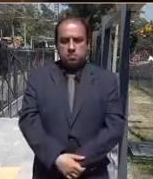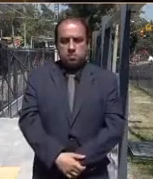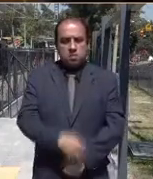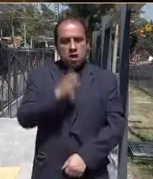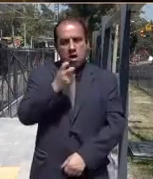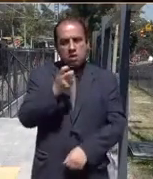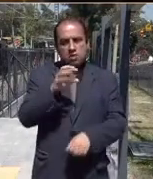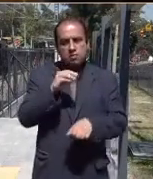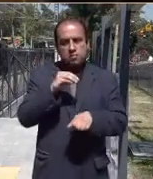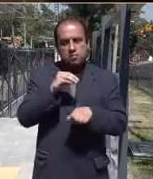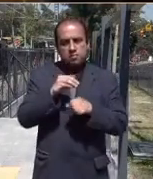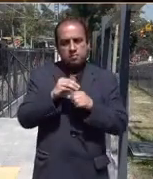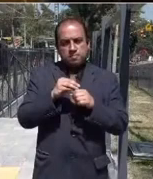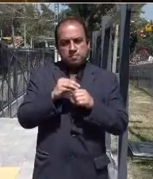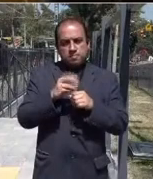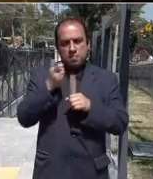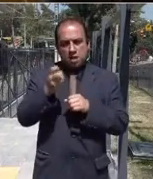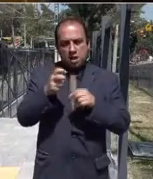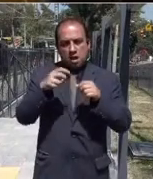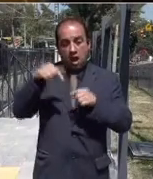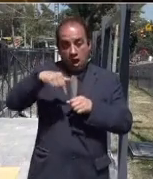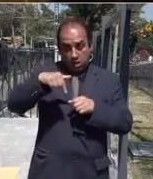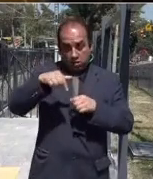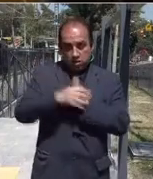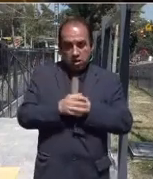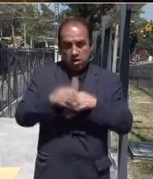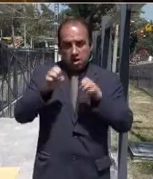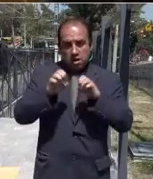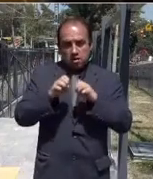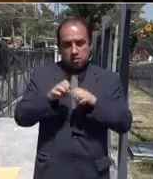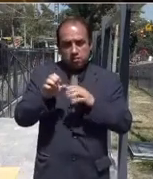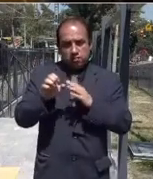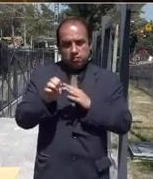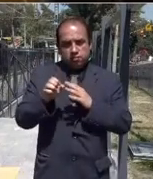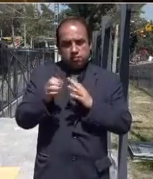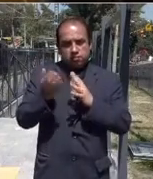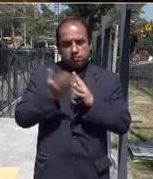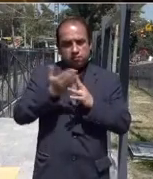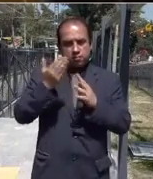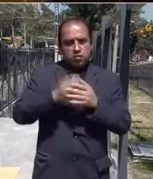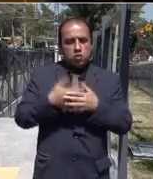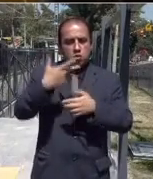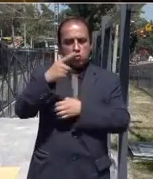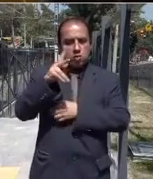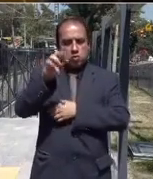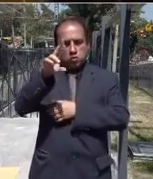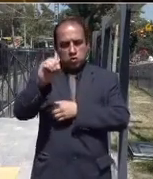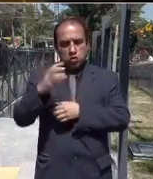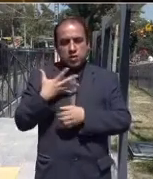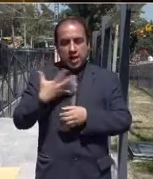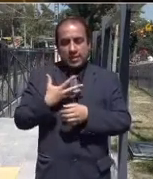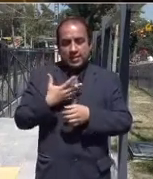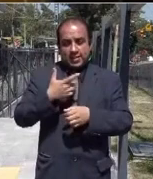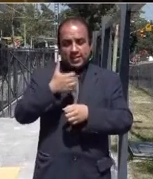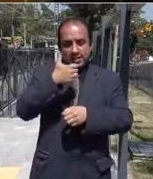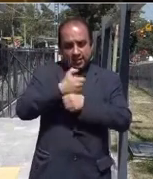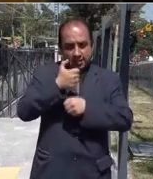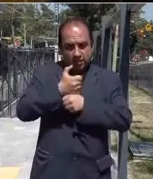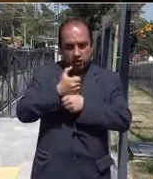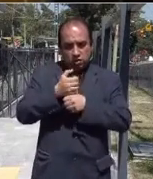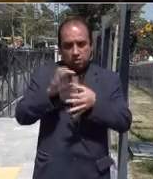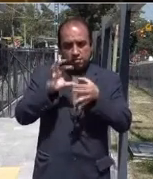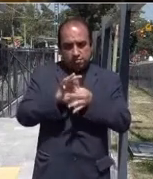En este punto de la estación Huipulco es el sexto cruce que se está interviniendo. Ya hay 5 cruces